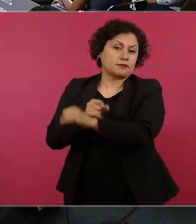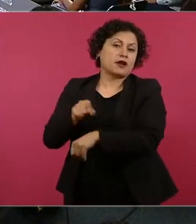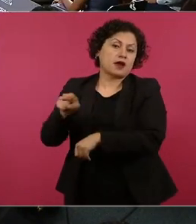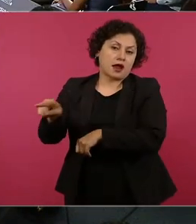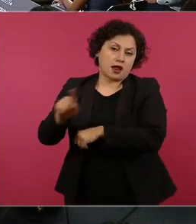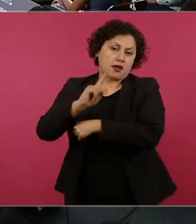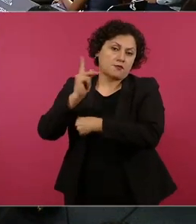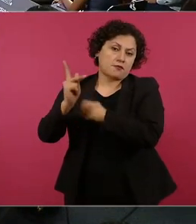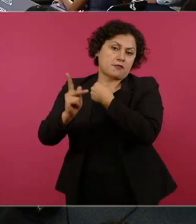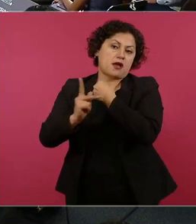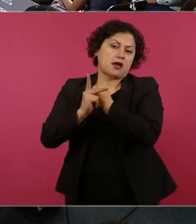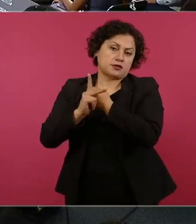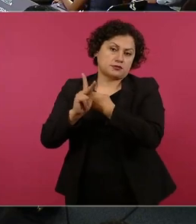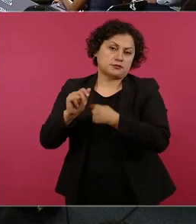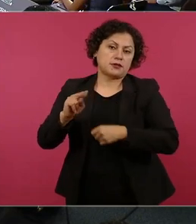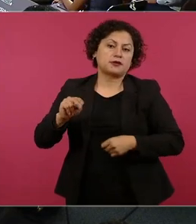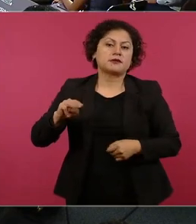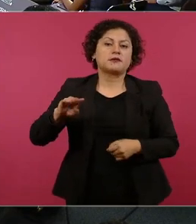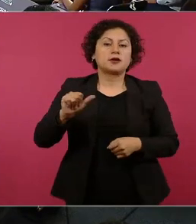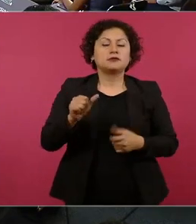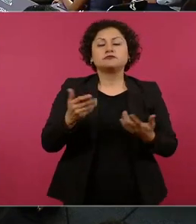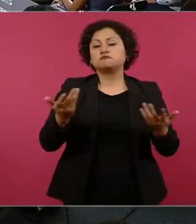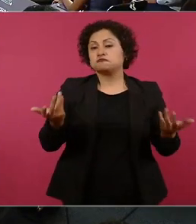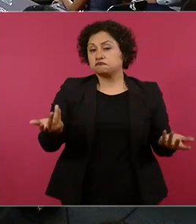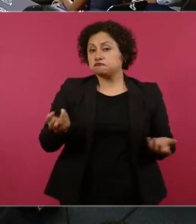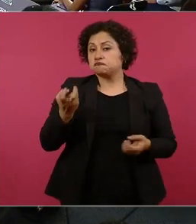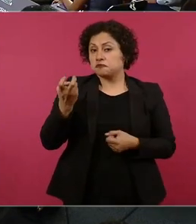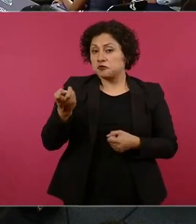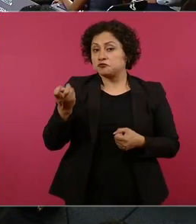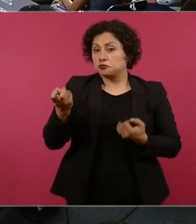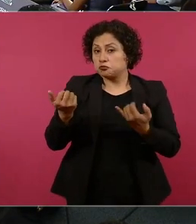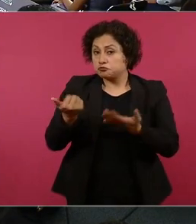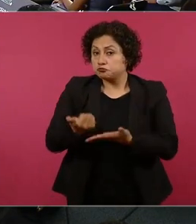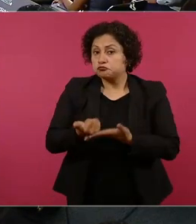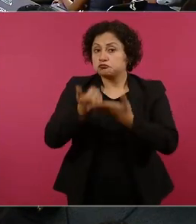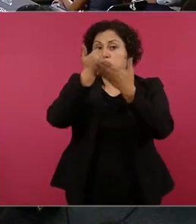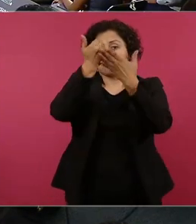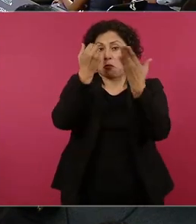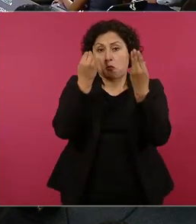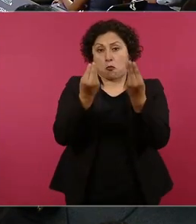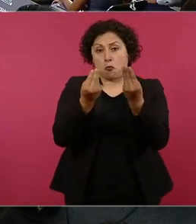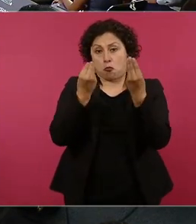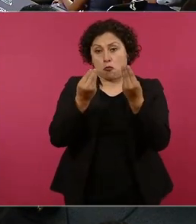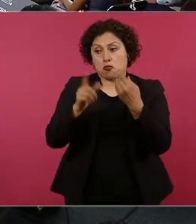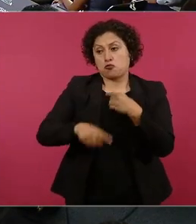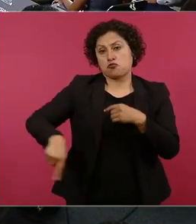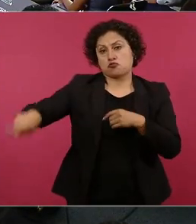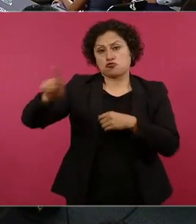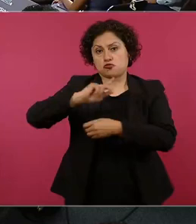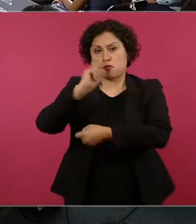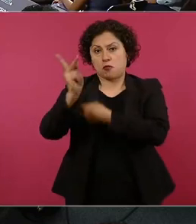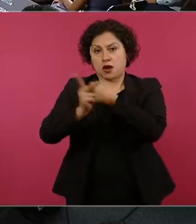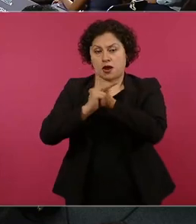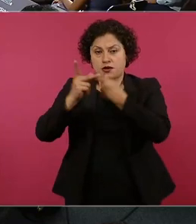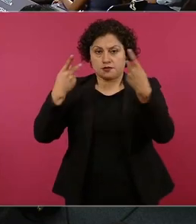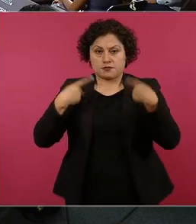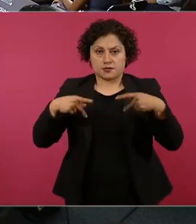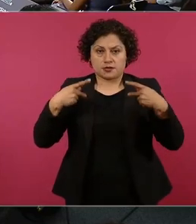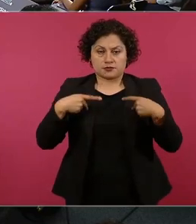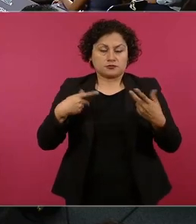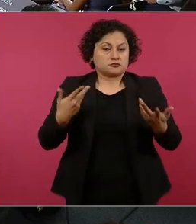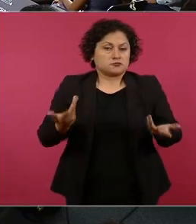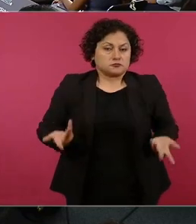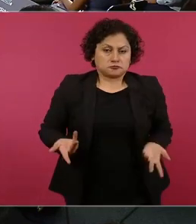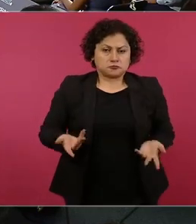Panamá y eso ayuda mucho a nuestro pueblo hermano de Panamá que también siempre lo digo lo de nosotros